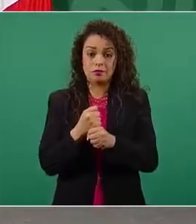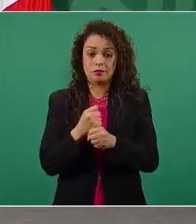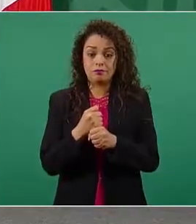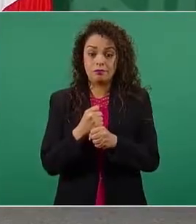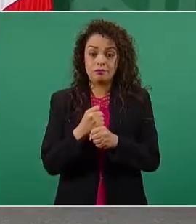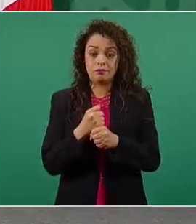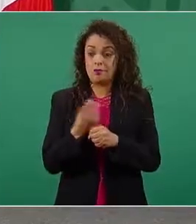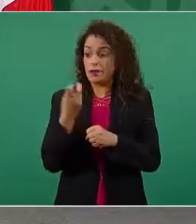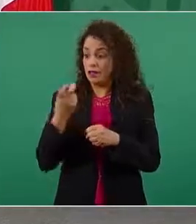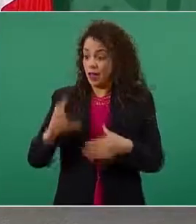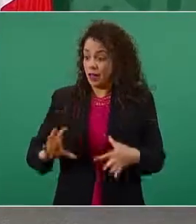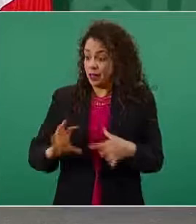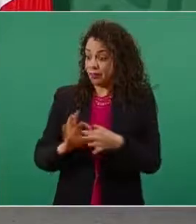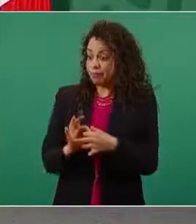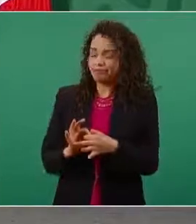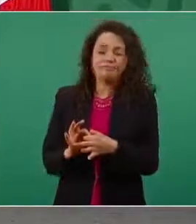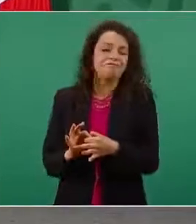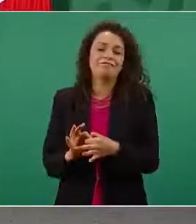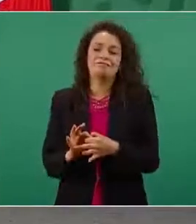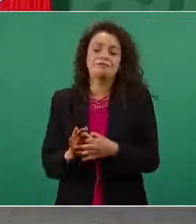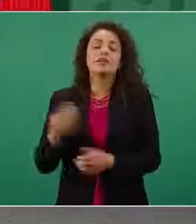Entonces, sí, tiene que